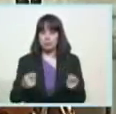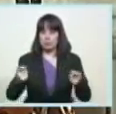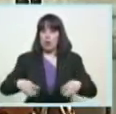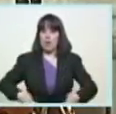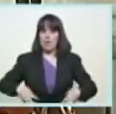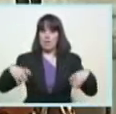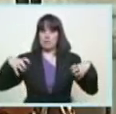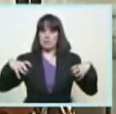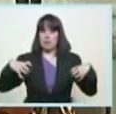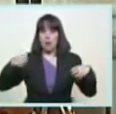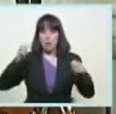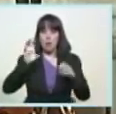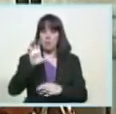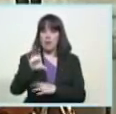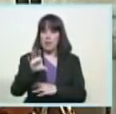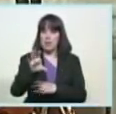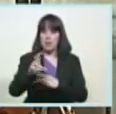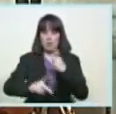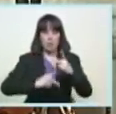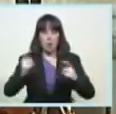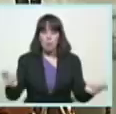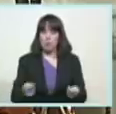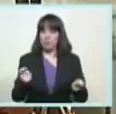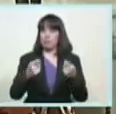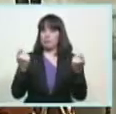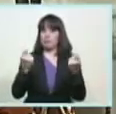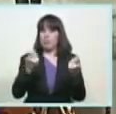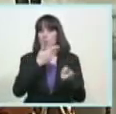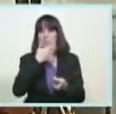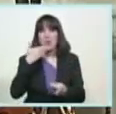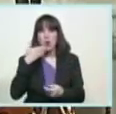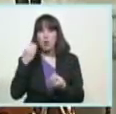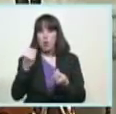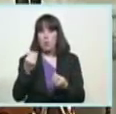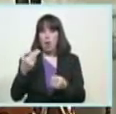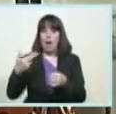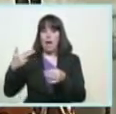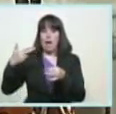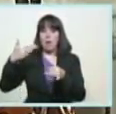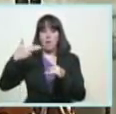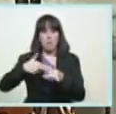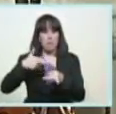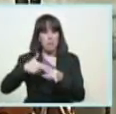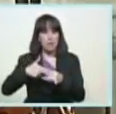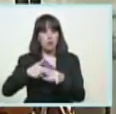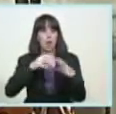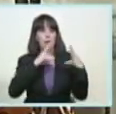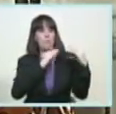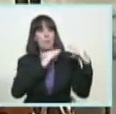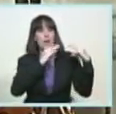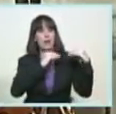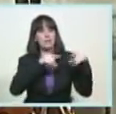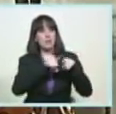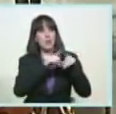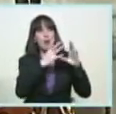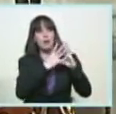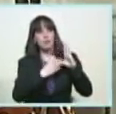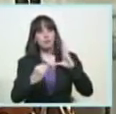que crea riqueza para el país el petró es una gran esperanza que se está realizando